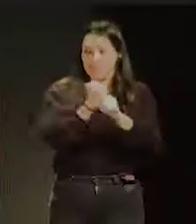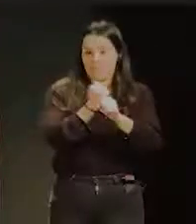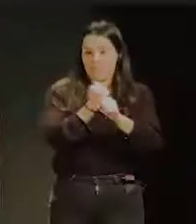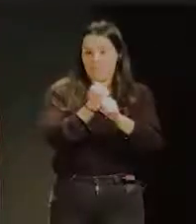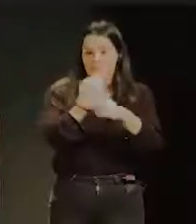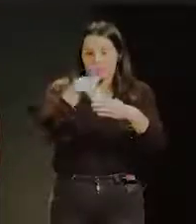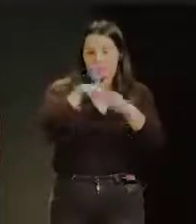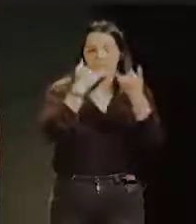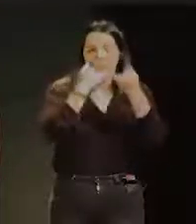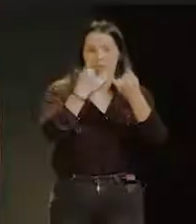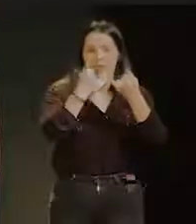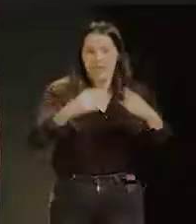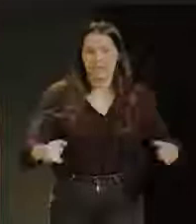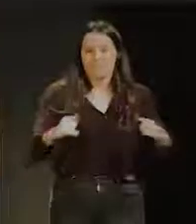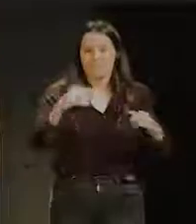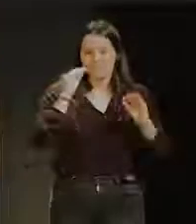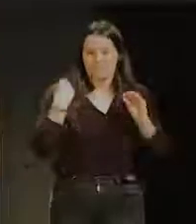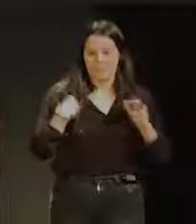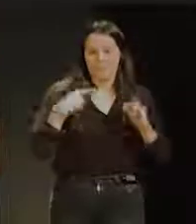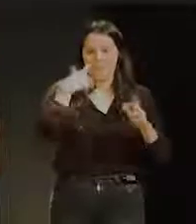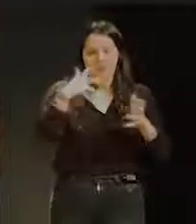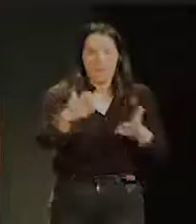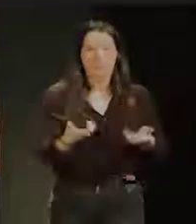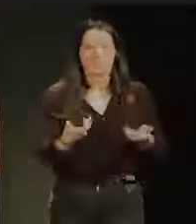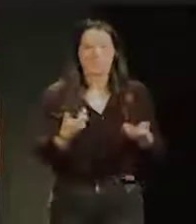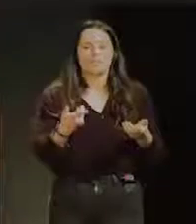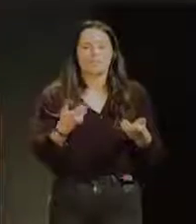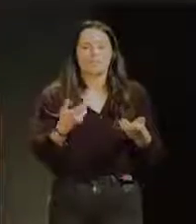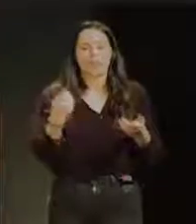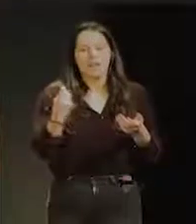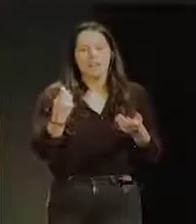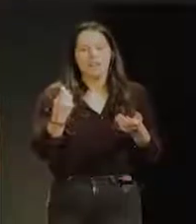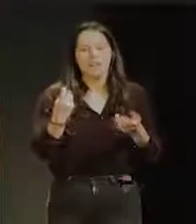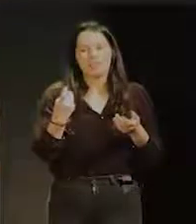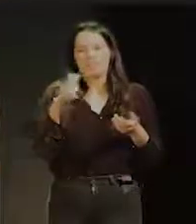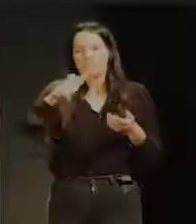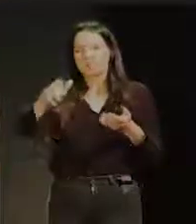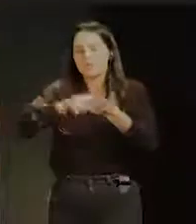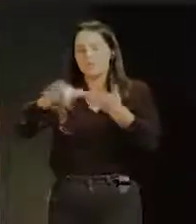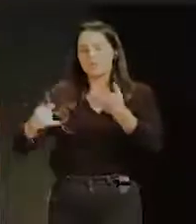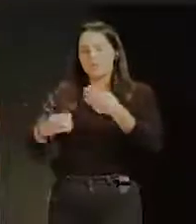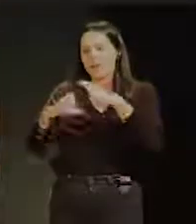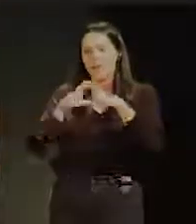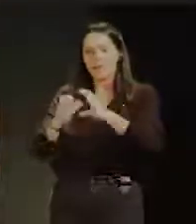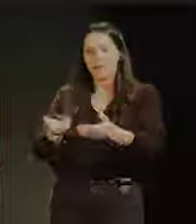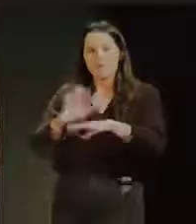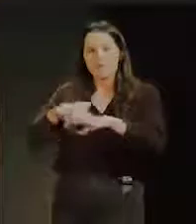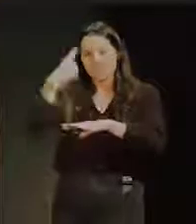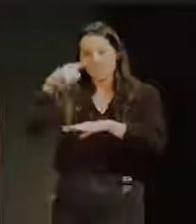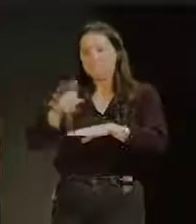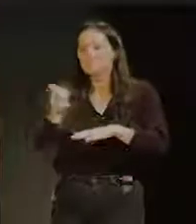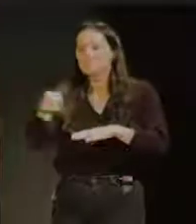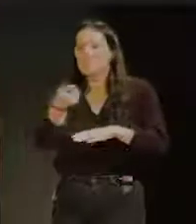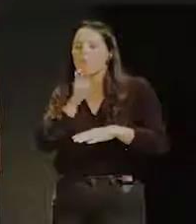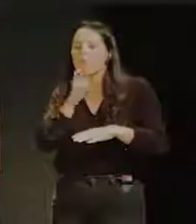estos eventos de artes que hablen con las personas que tienen alguna discapacidad para saber cómo quieren que